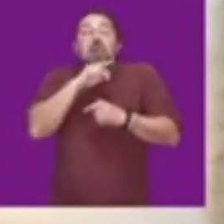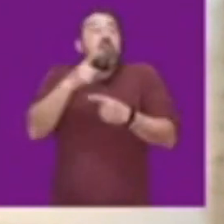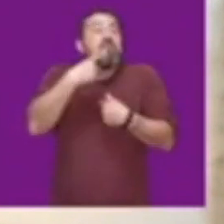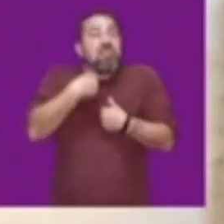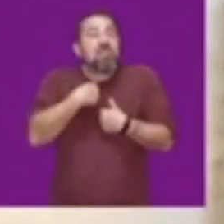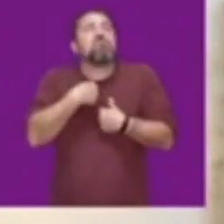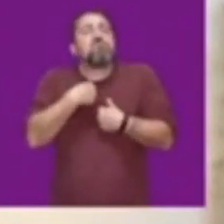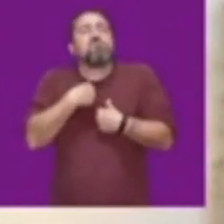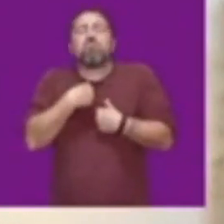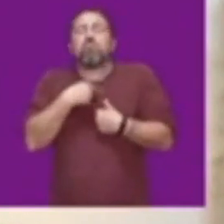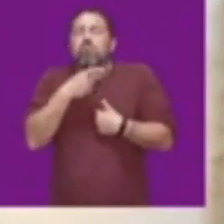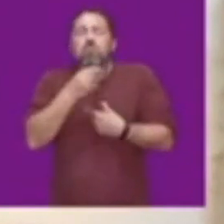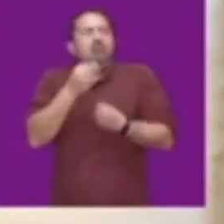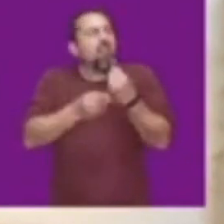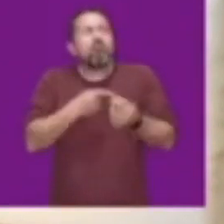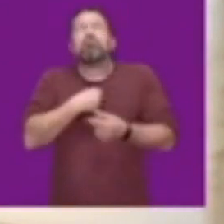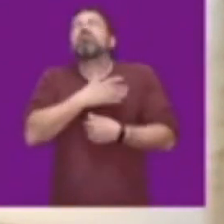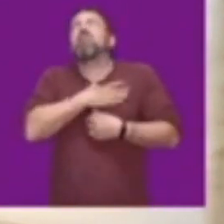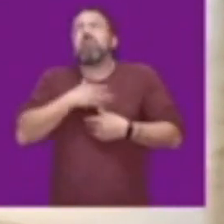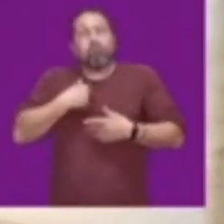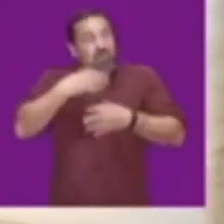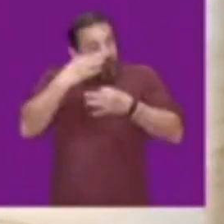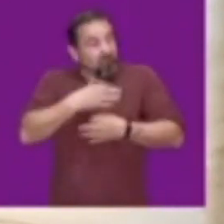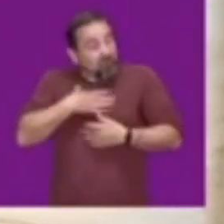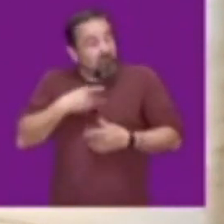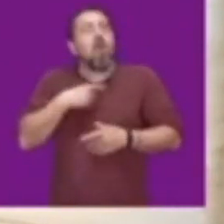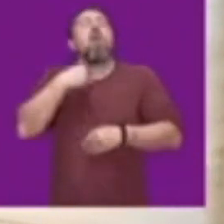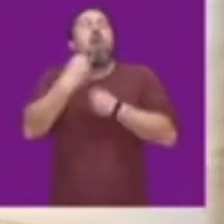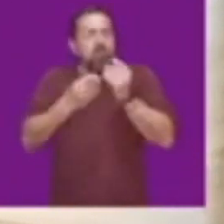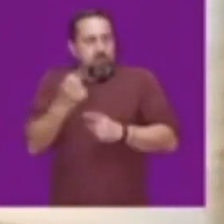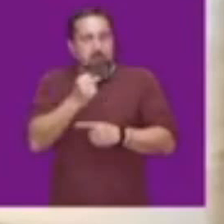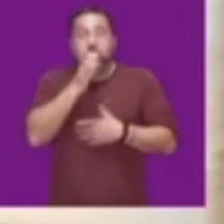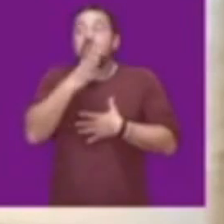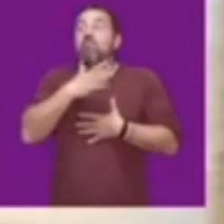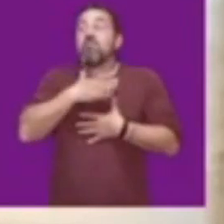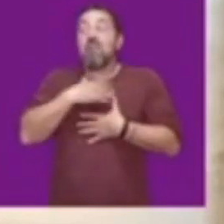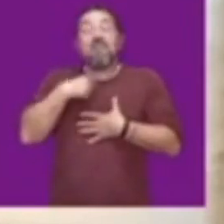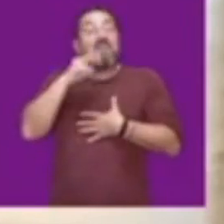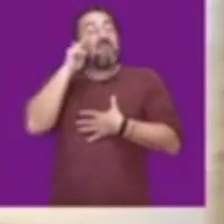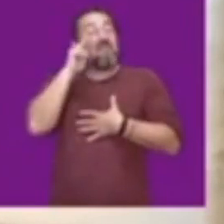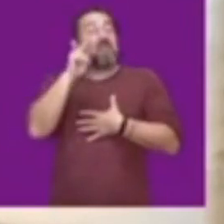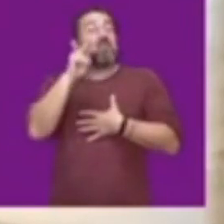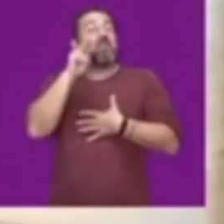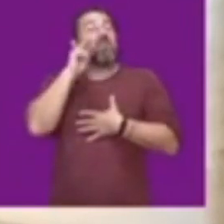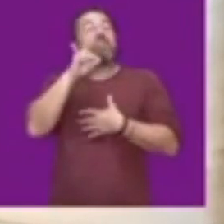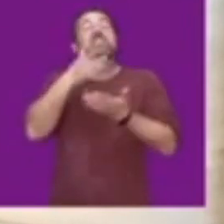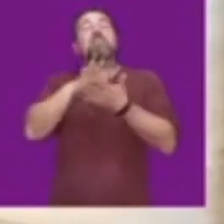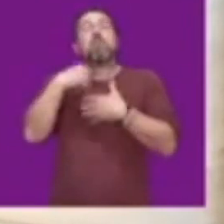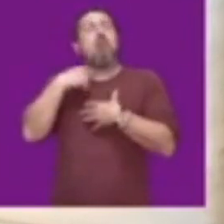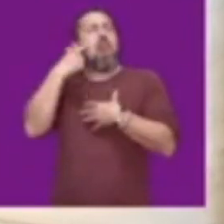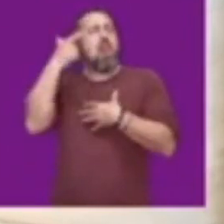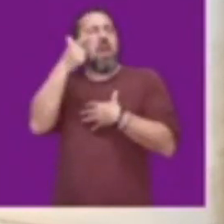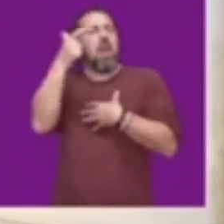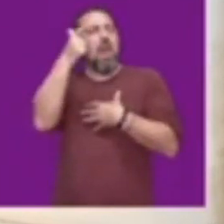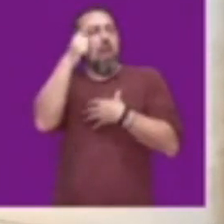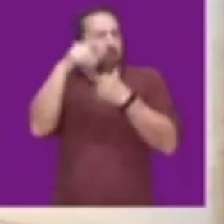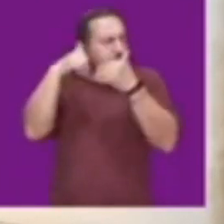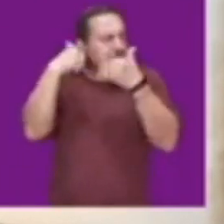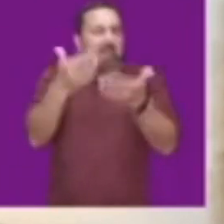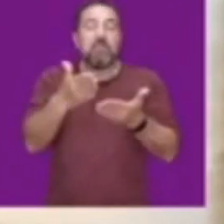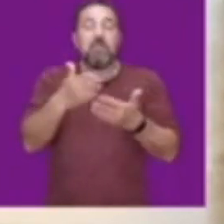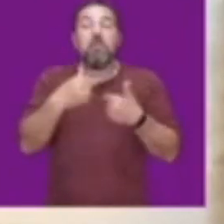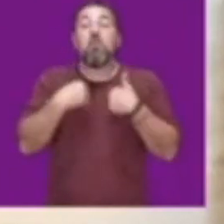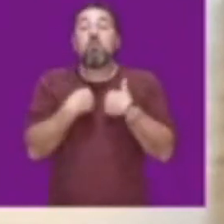me hablan de que puedo hacer lo que me proponga, porque mi vista llega mucho más lejos.